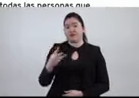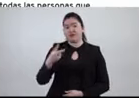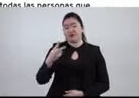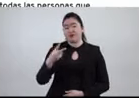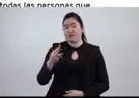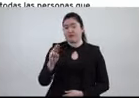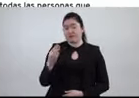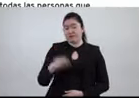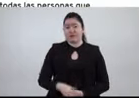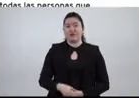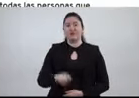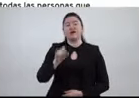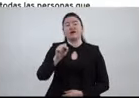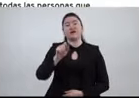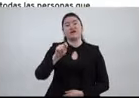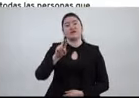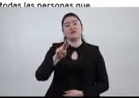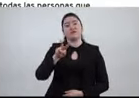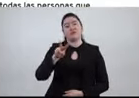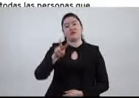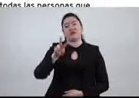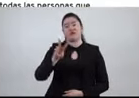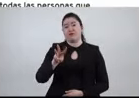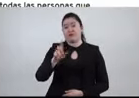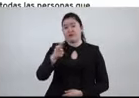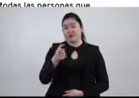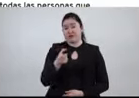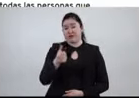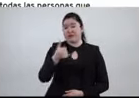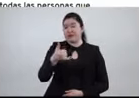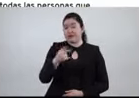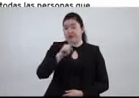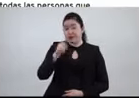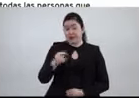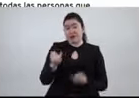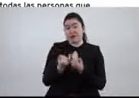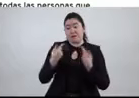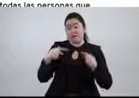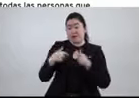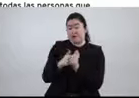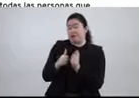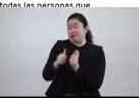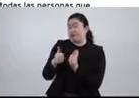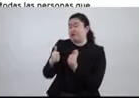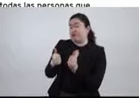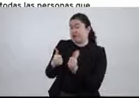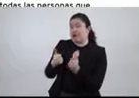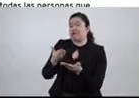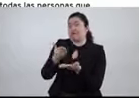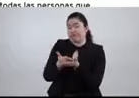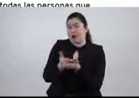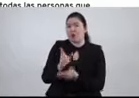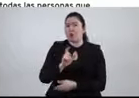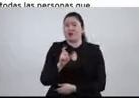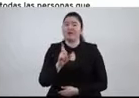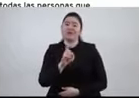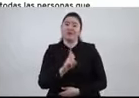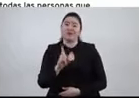W, X, Y y Z, así como rezagados el domingo 23 de mayo.